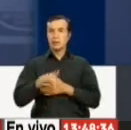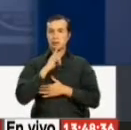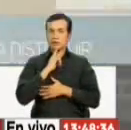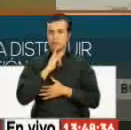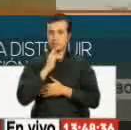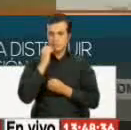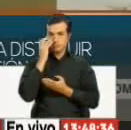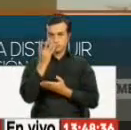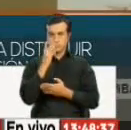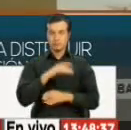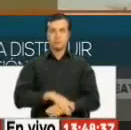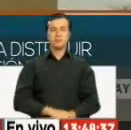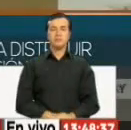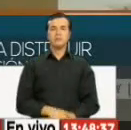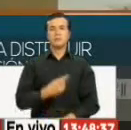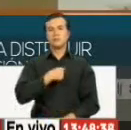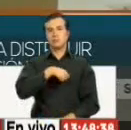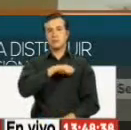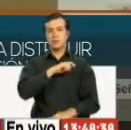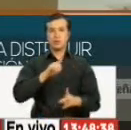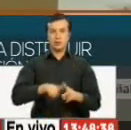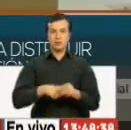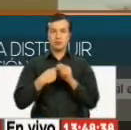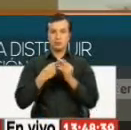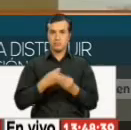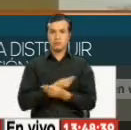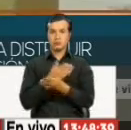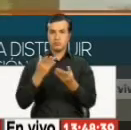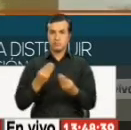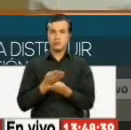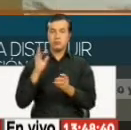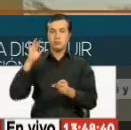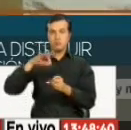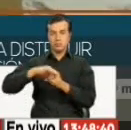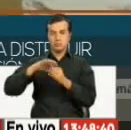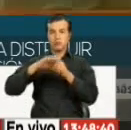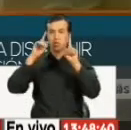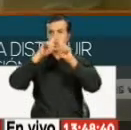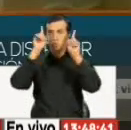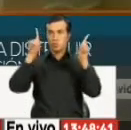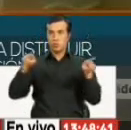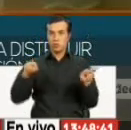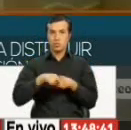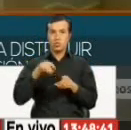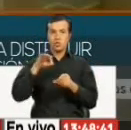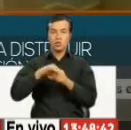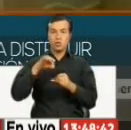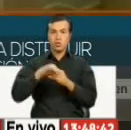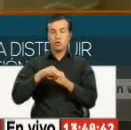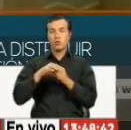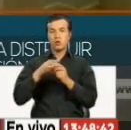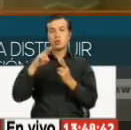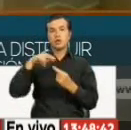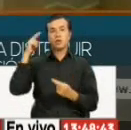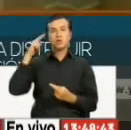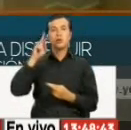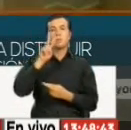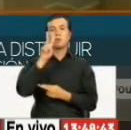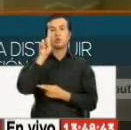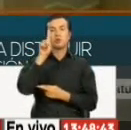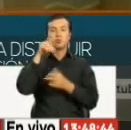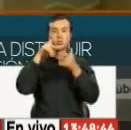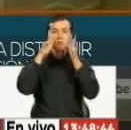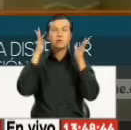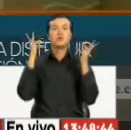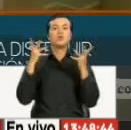trump en españa' inició la distribución de las urnas y papeletas electorales para los comicios regionales de este 21 de